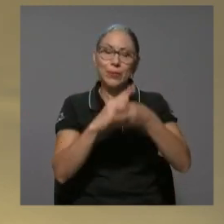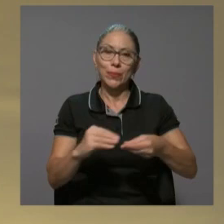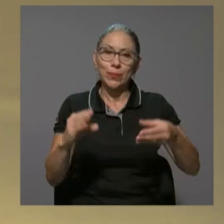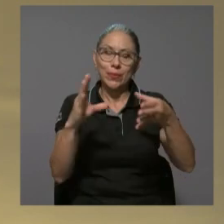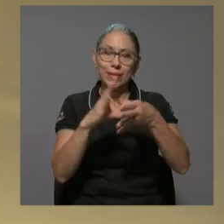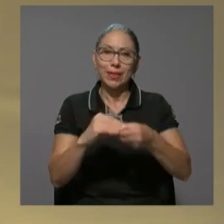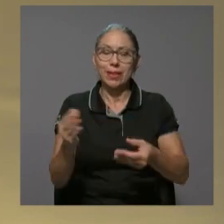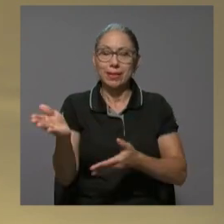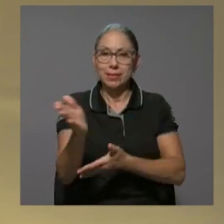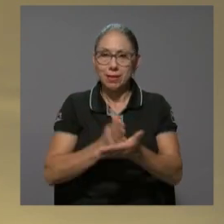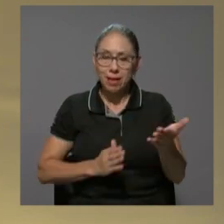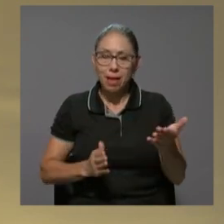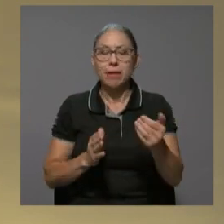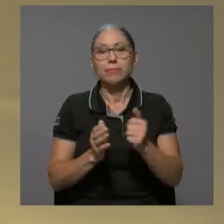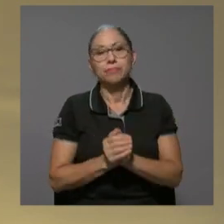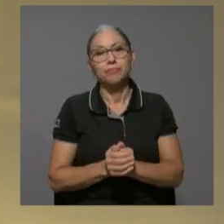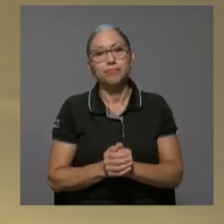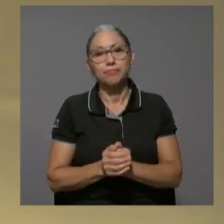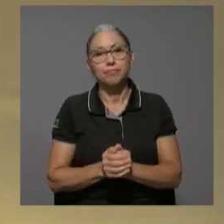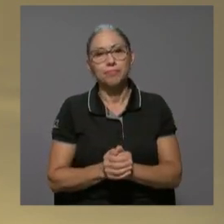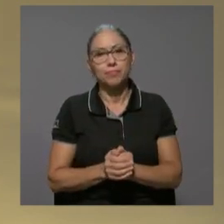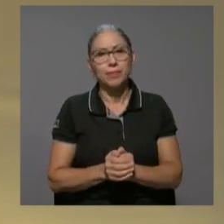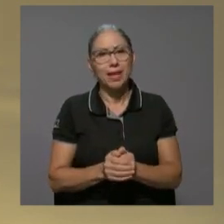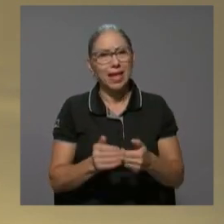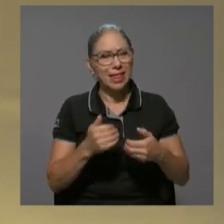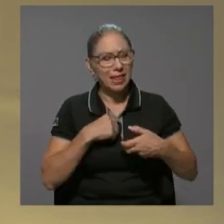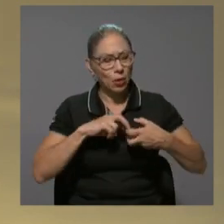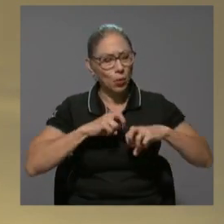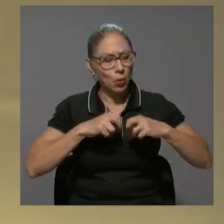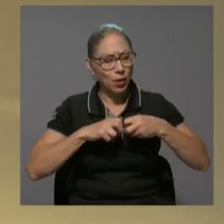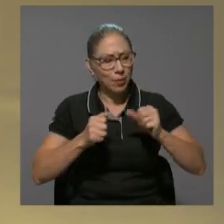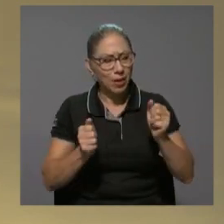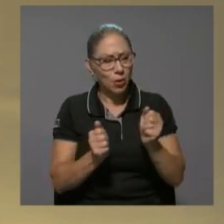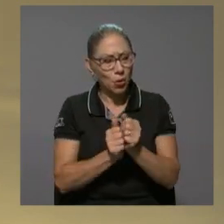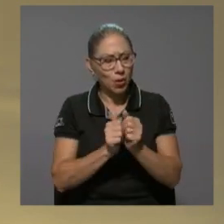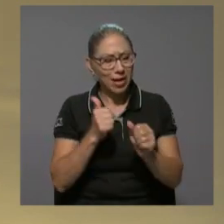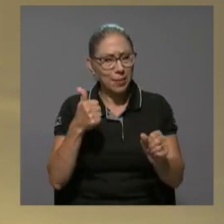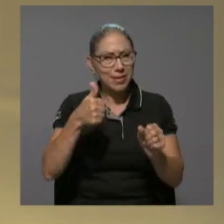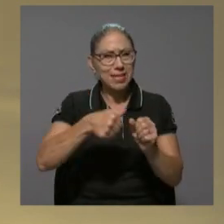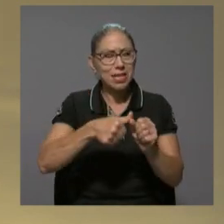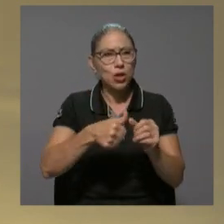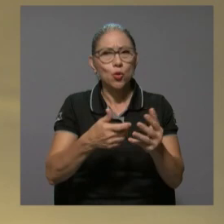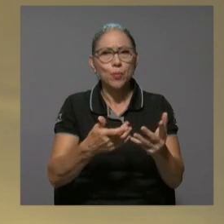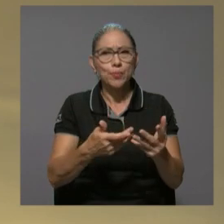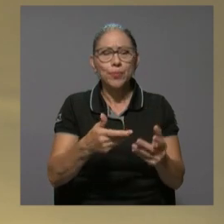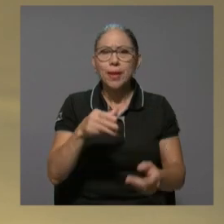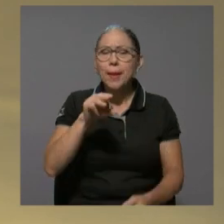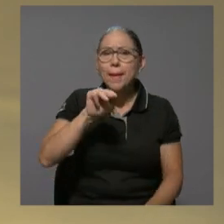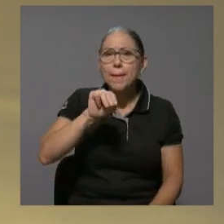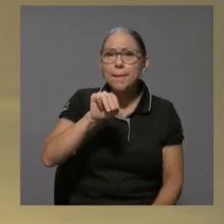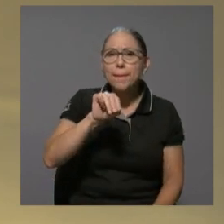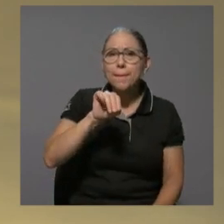es que, y tengo problema con el apellido, Miguel